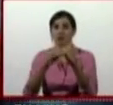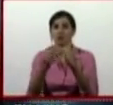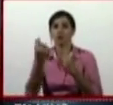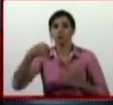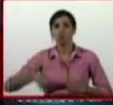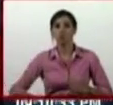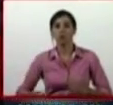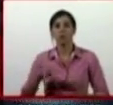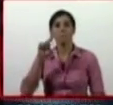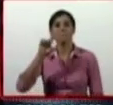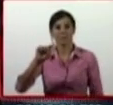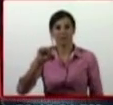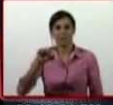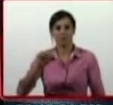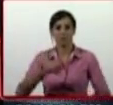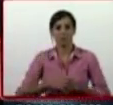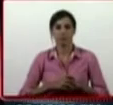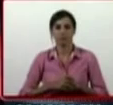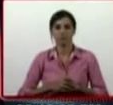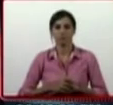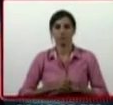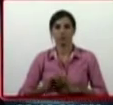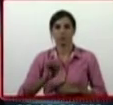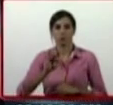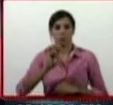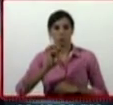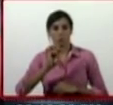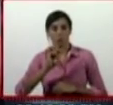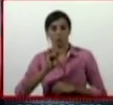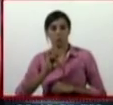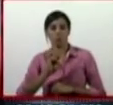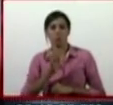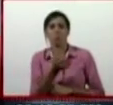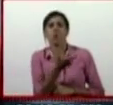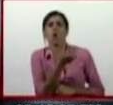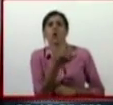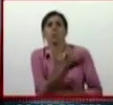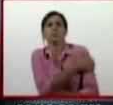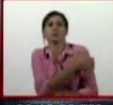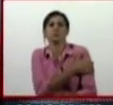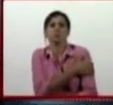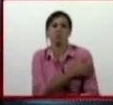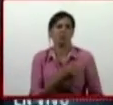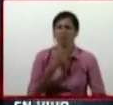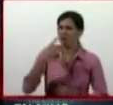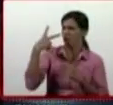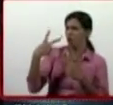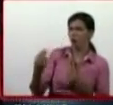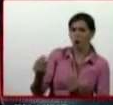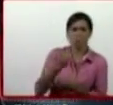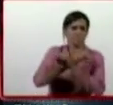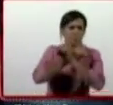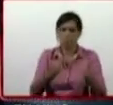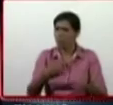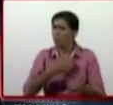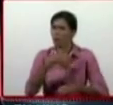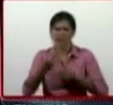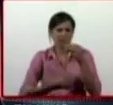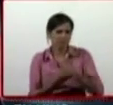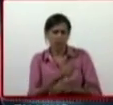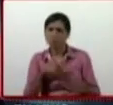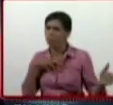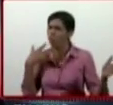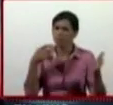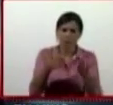urbano, los cuatro gatos que tenía la derecha ahí brincaron. Eso es imposible, eso es insostenible, eso no